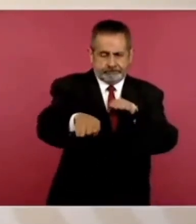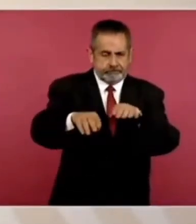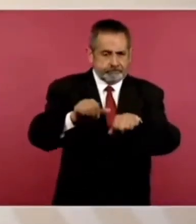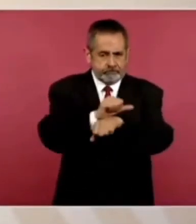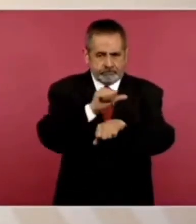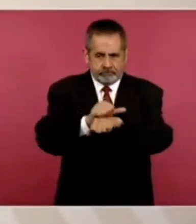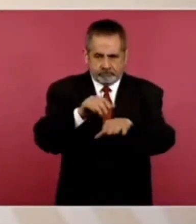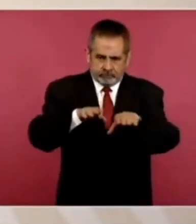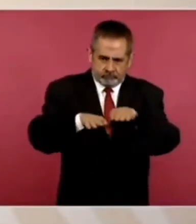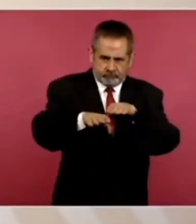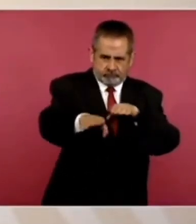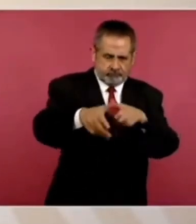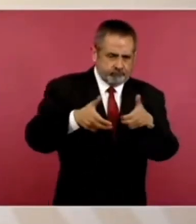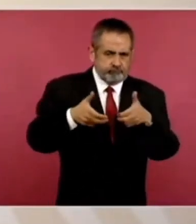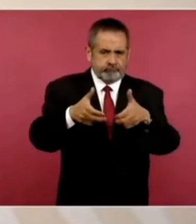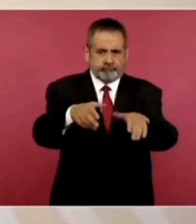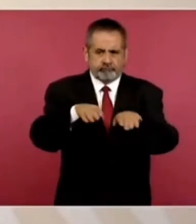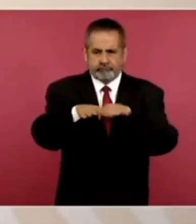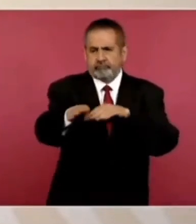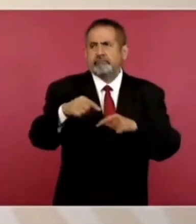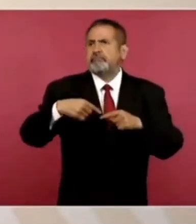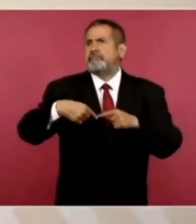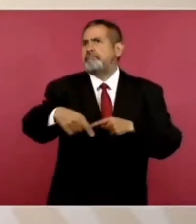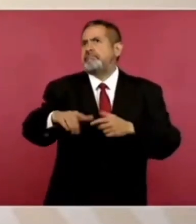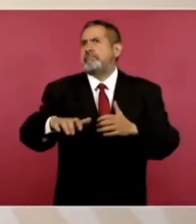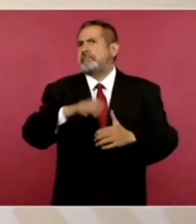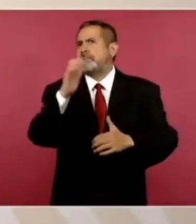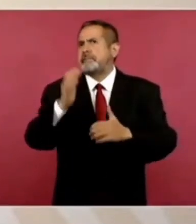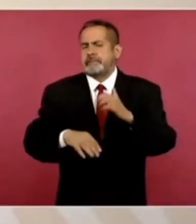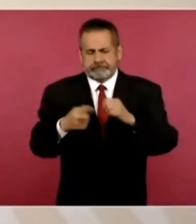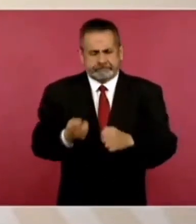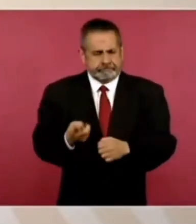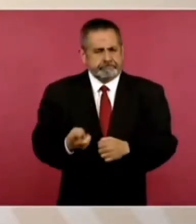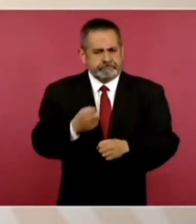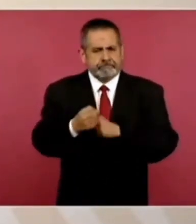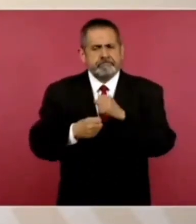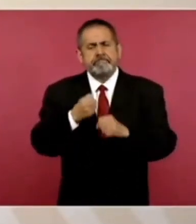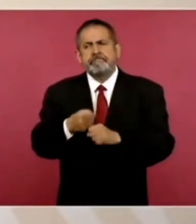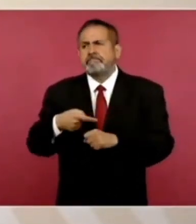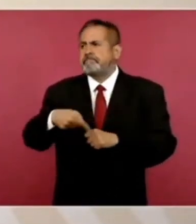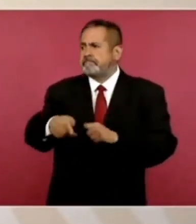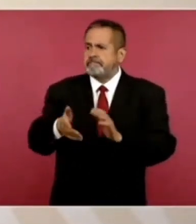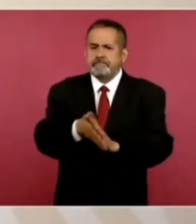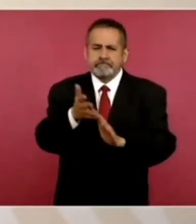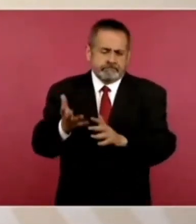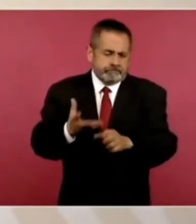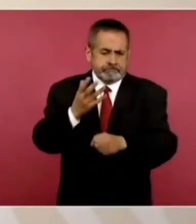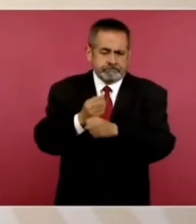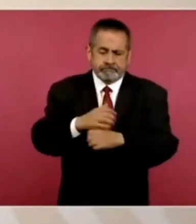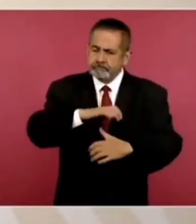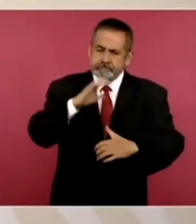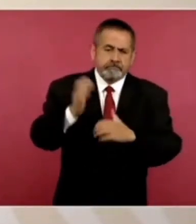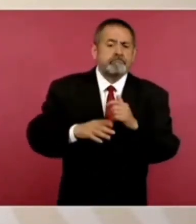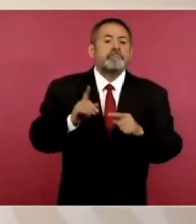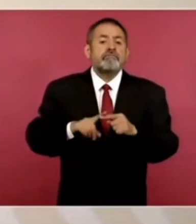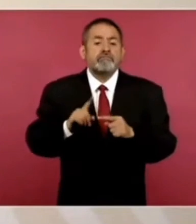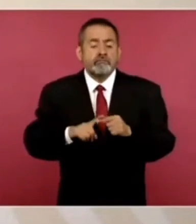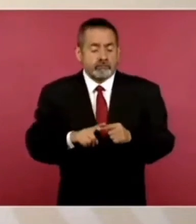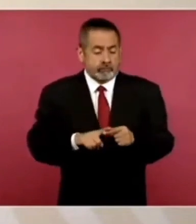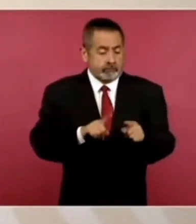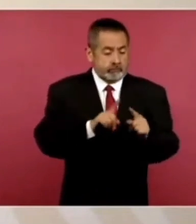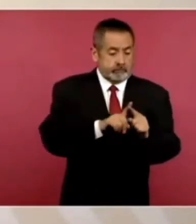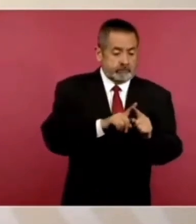vamos a terminar la carretera de este año, de Oaxaca a Puerto